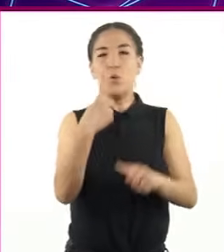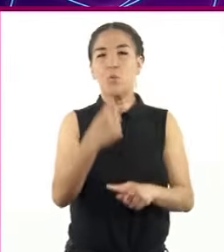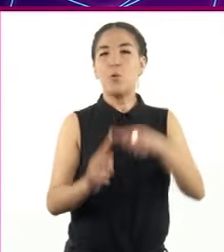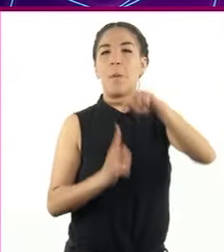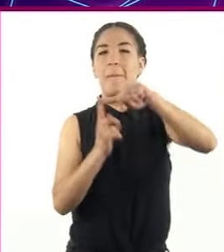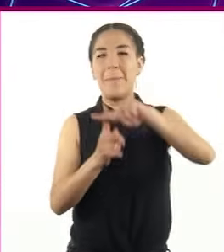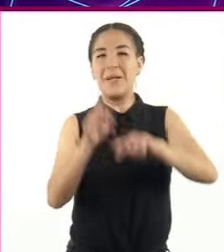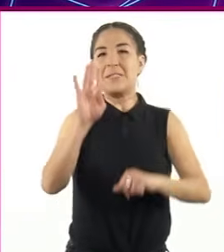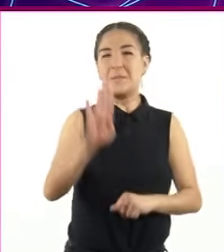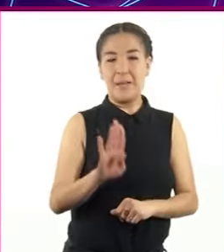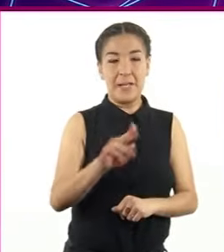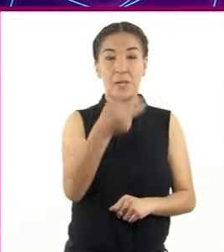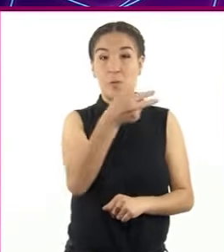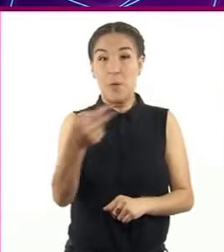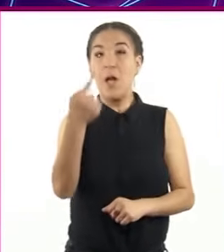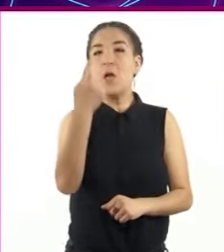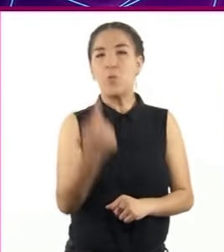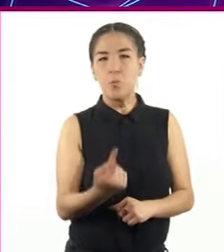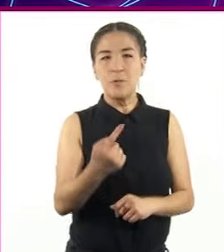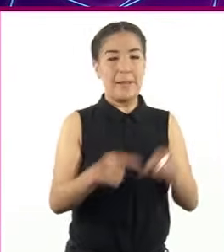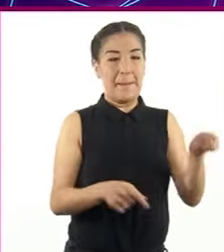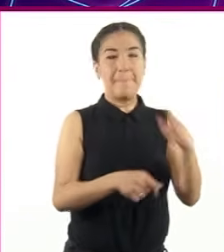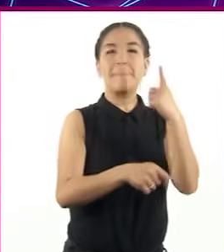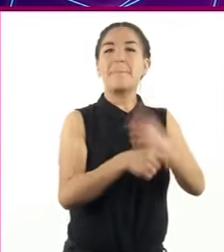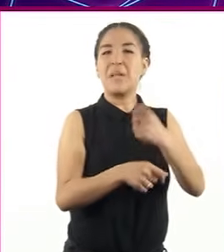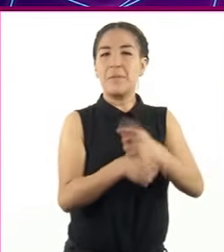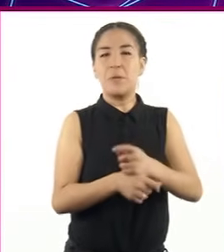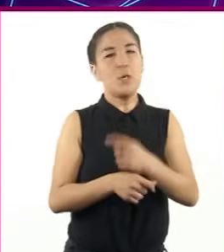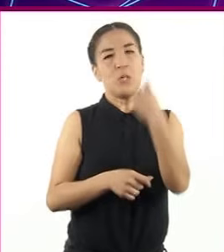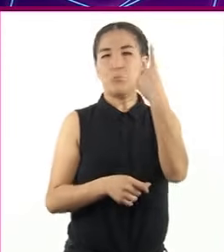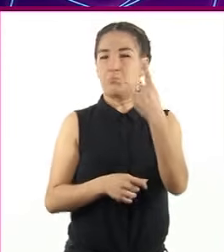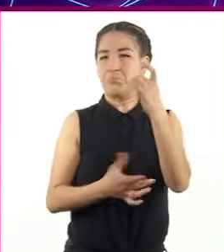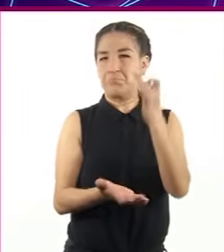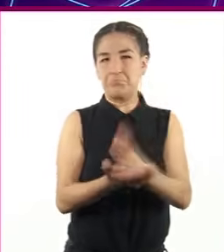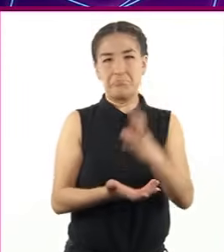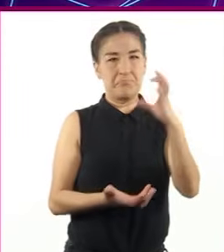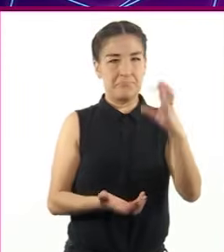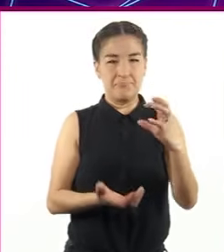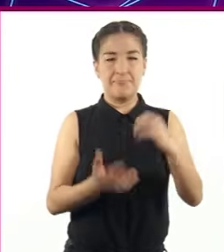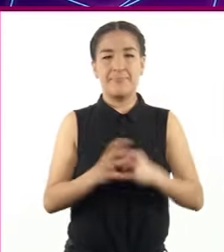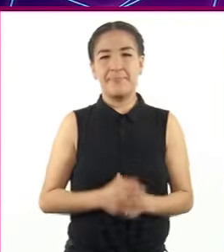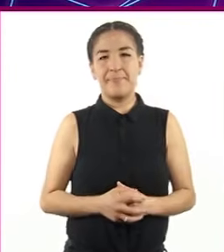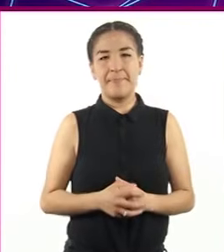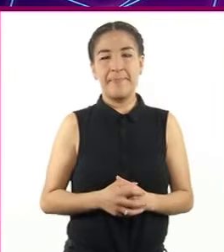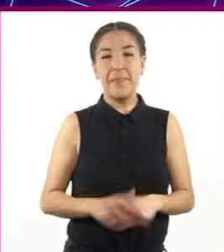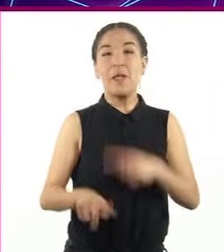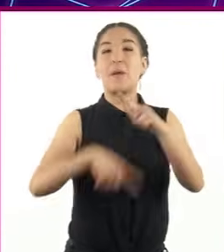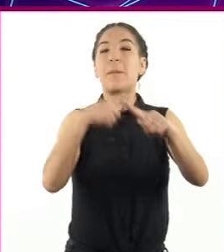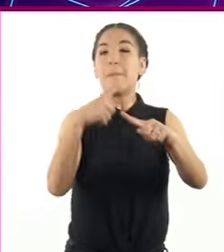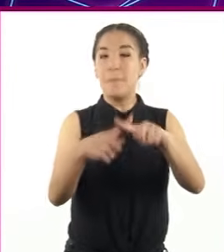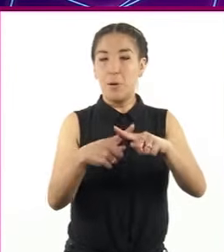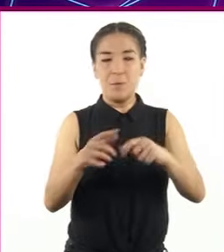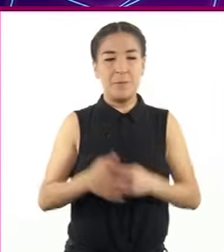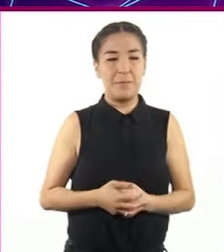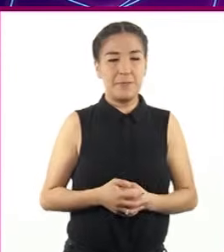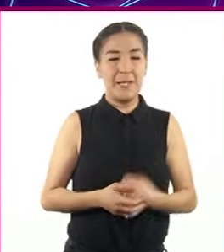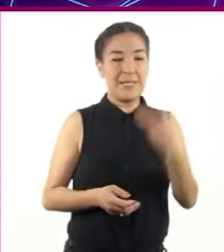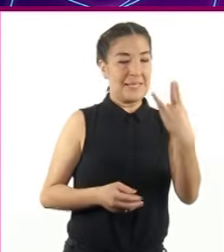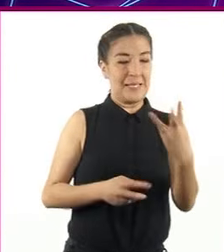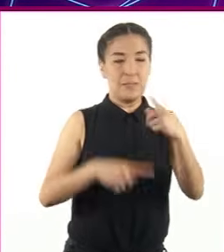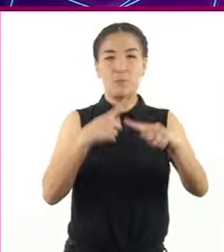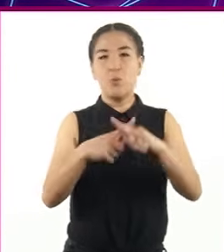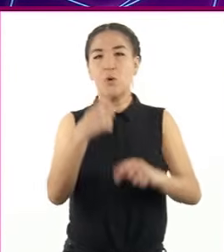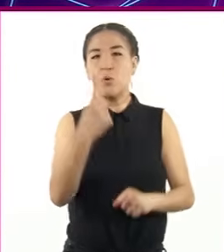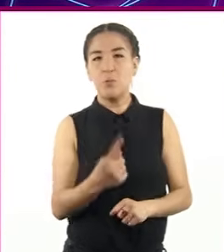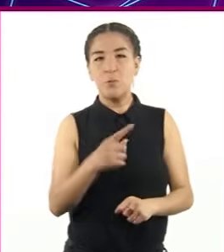es igual a 1, ya que la primera figura solo tiene una esfera. Se multiplica 3 por 1,